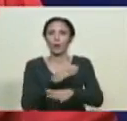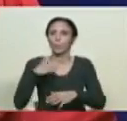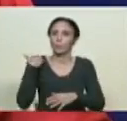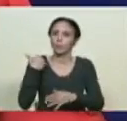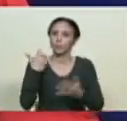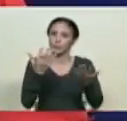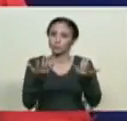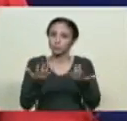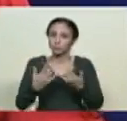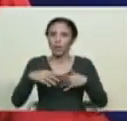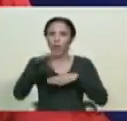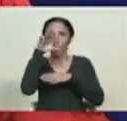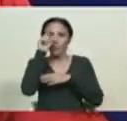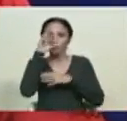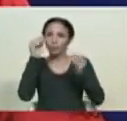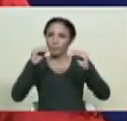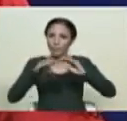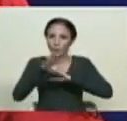para aprender lecciones del pueblo.